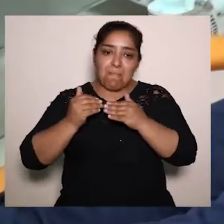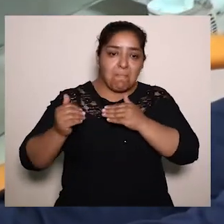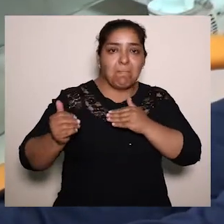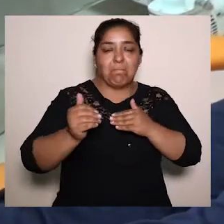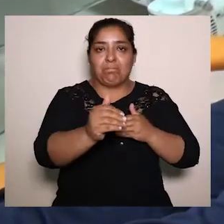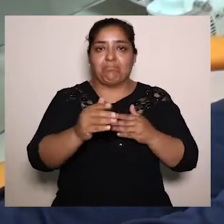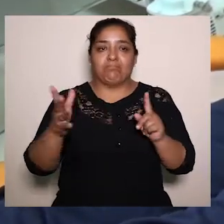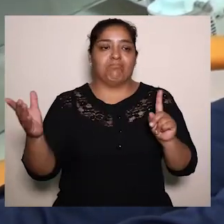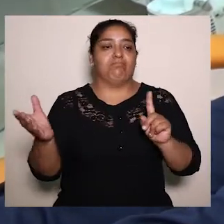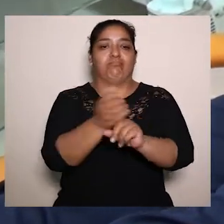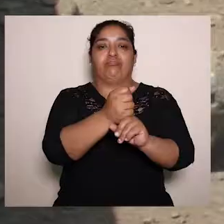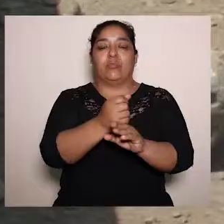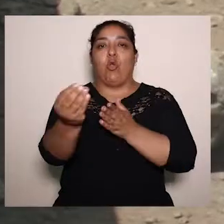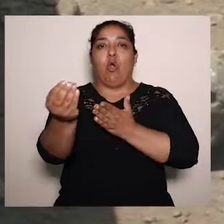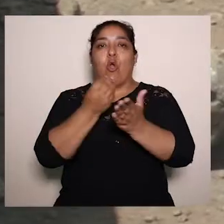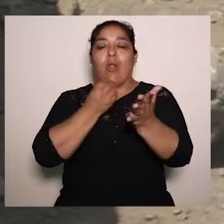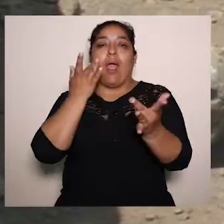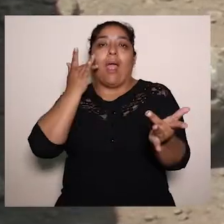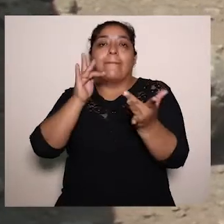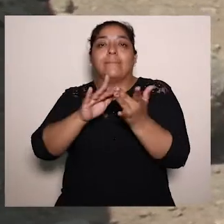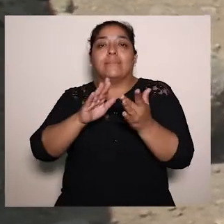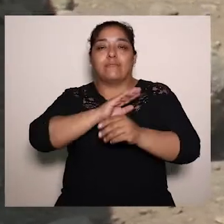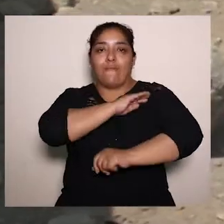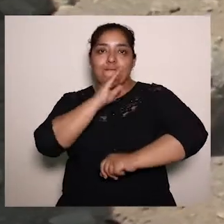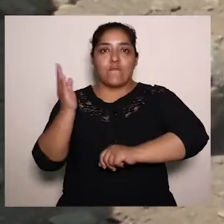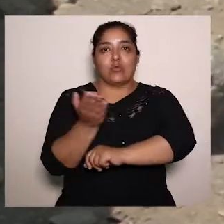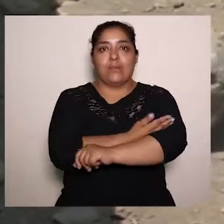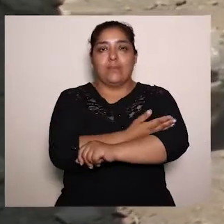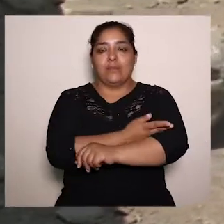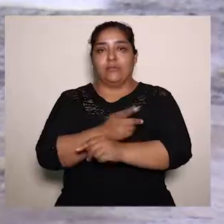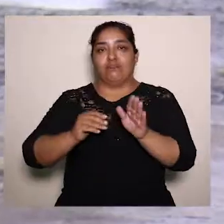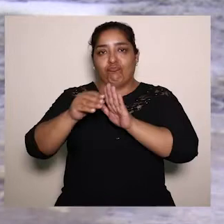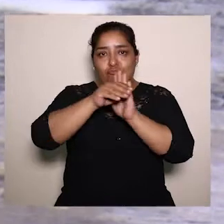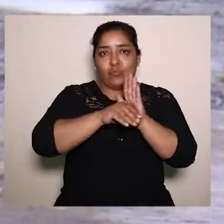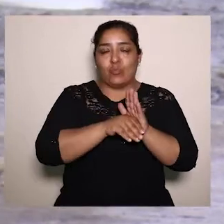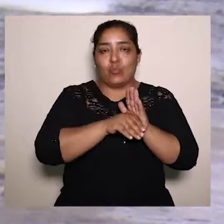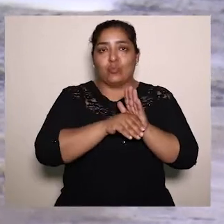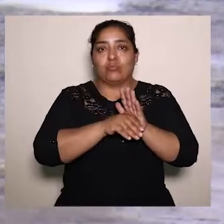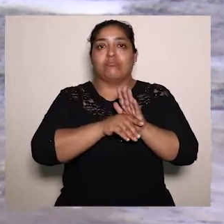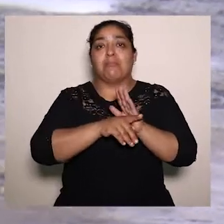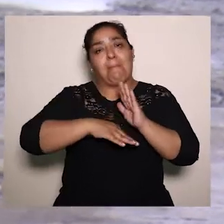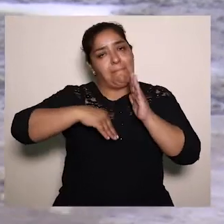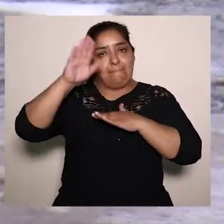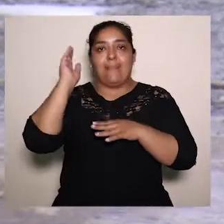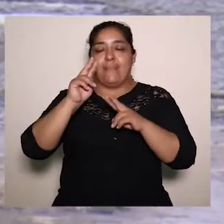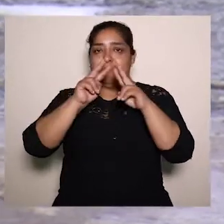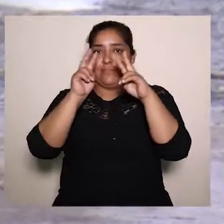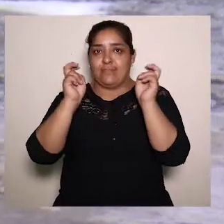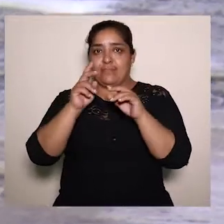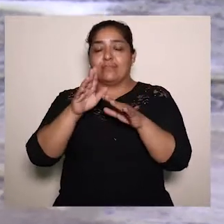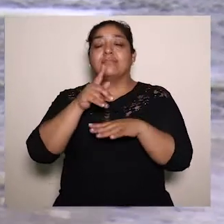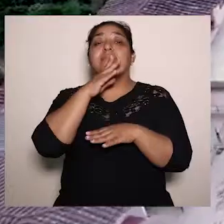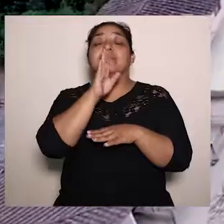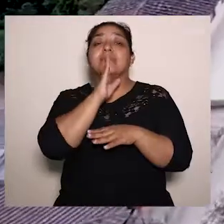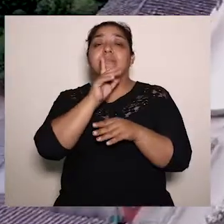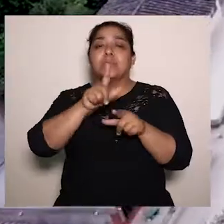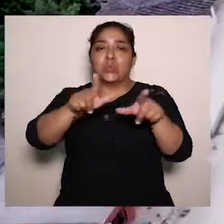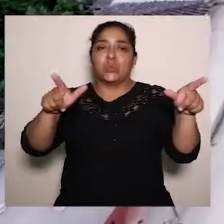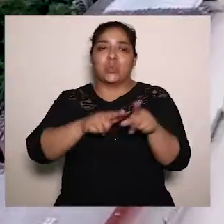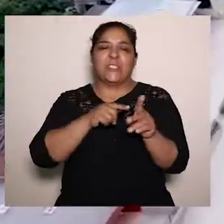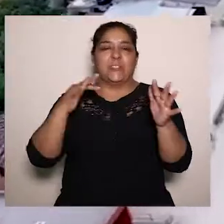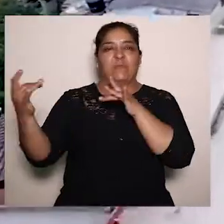permitirá avanzar en el logro de mejores condiciones para el fortalecimiento de las políticas públicas sobre todo en aquellas zonas